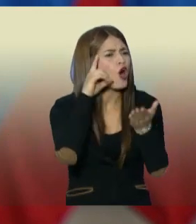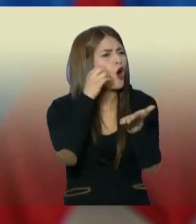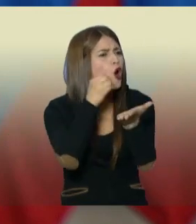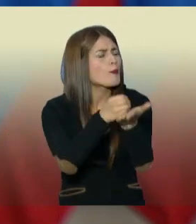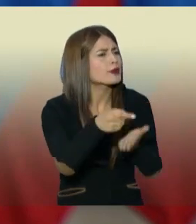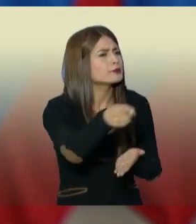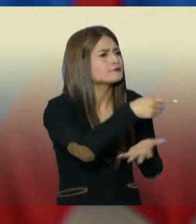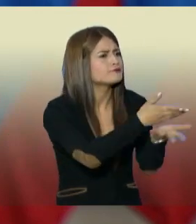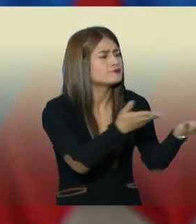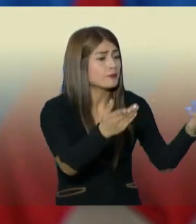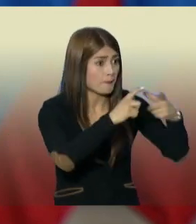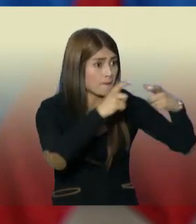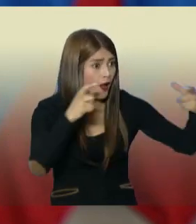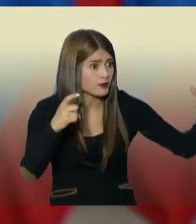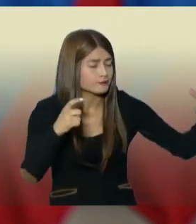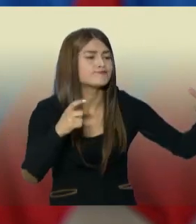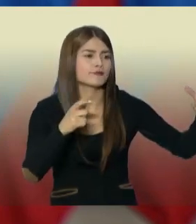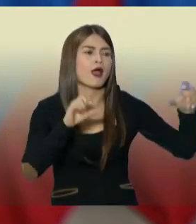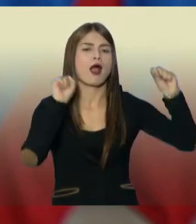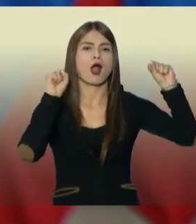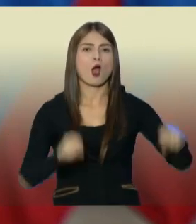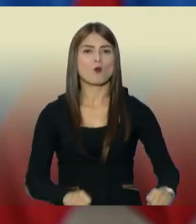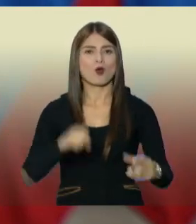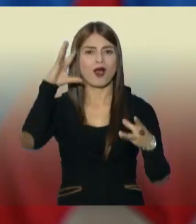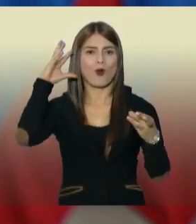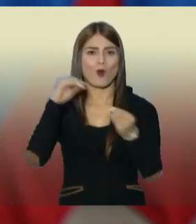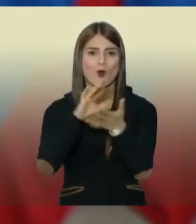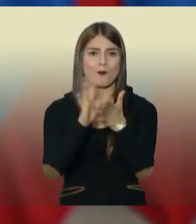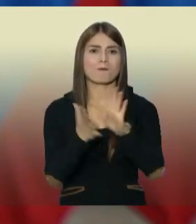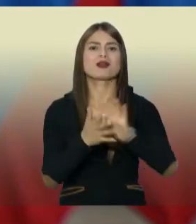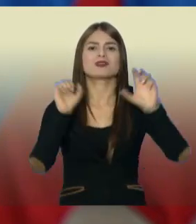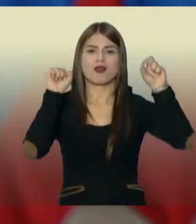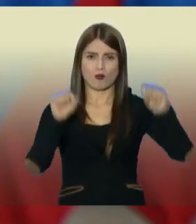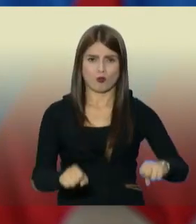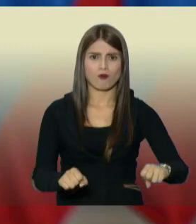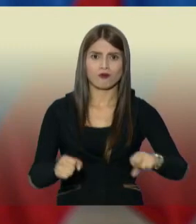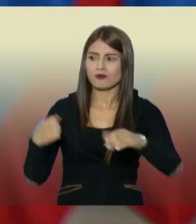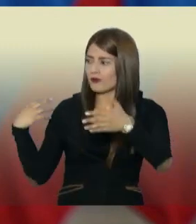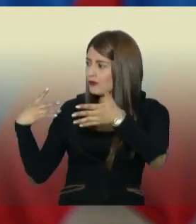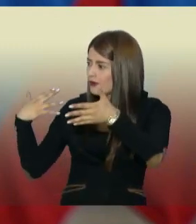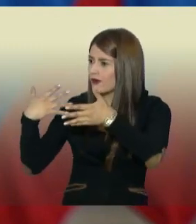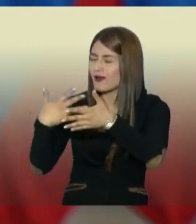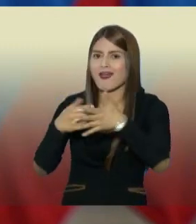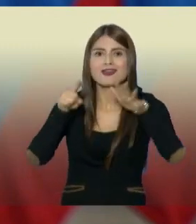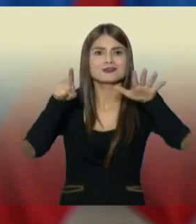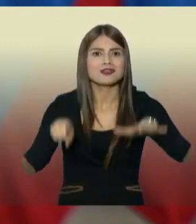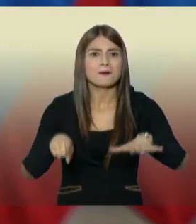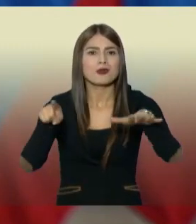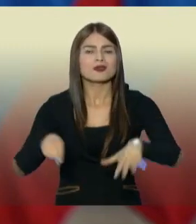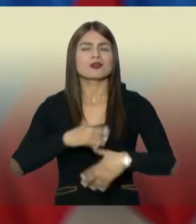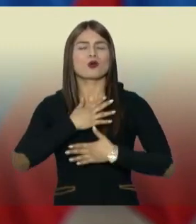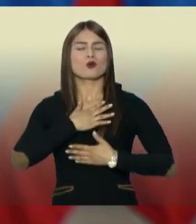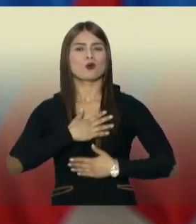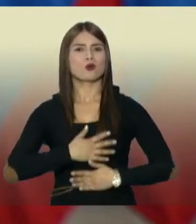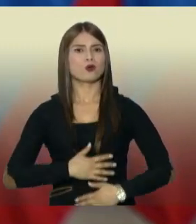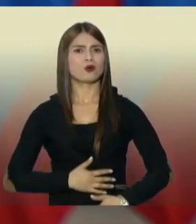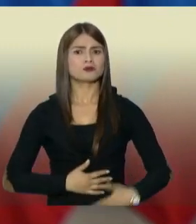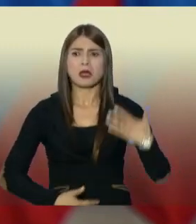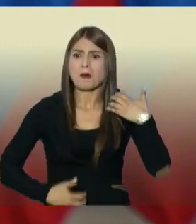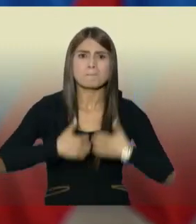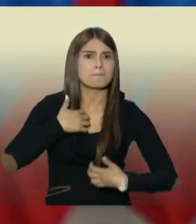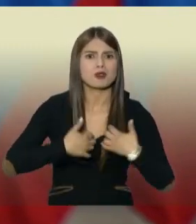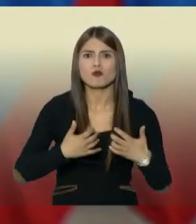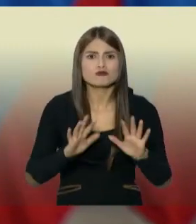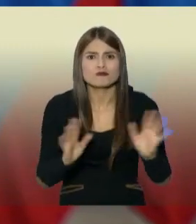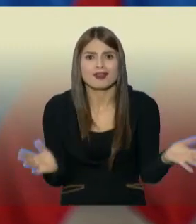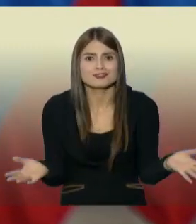del teatro Colón se meses de tranquilidad se meses donde el miedo ya no está presente